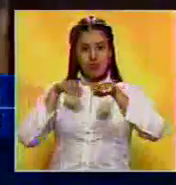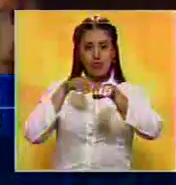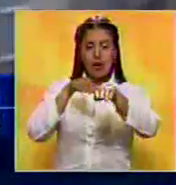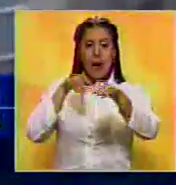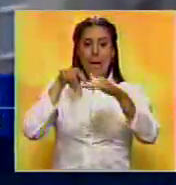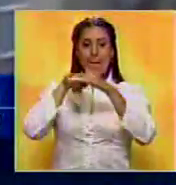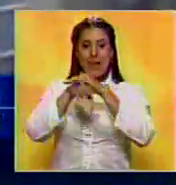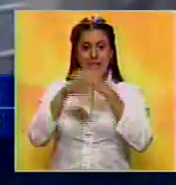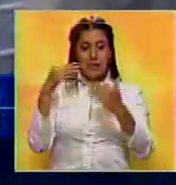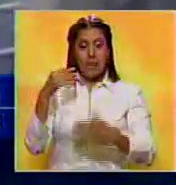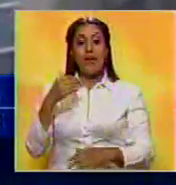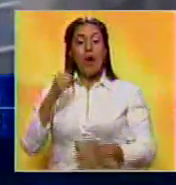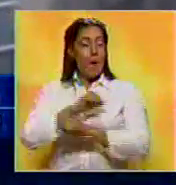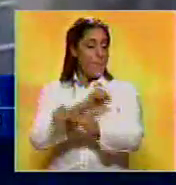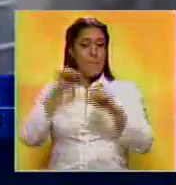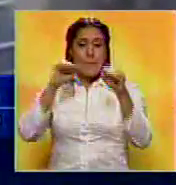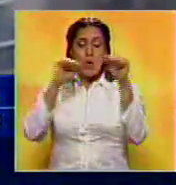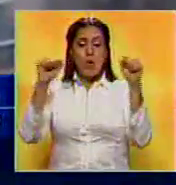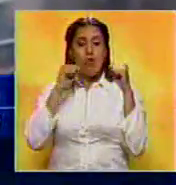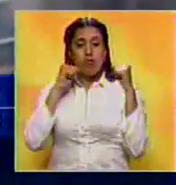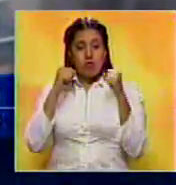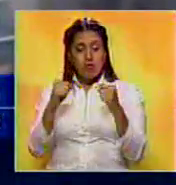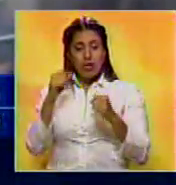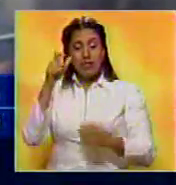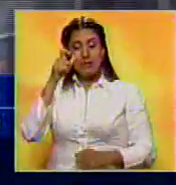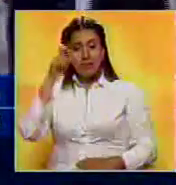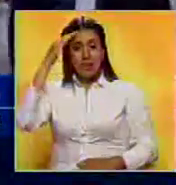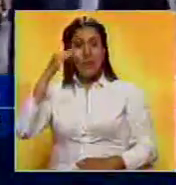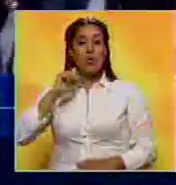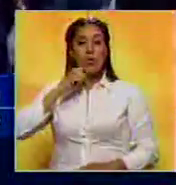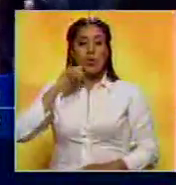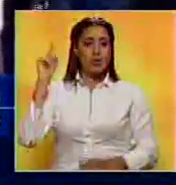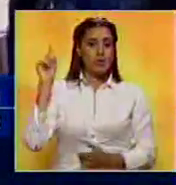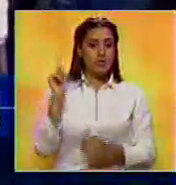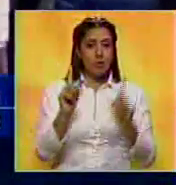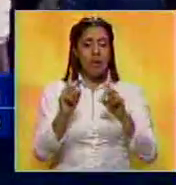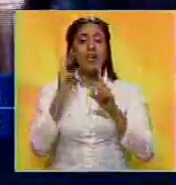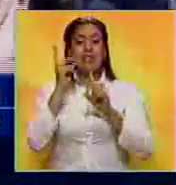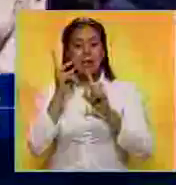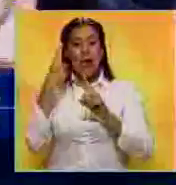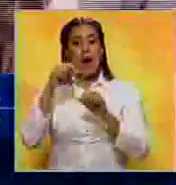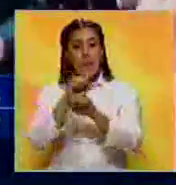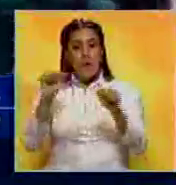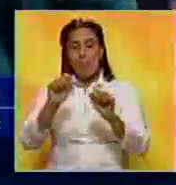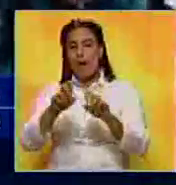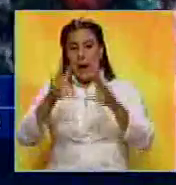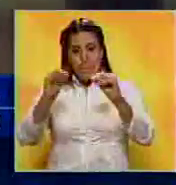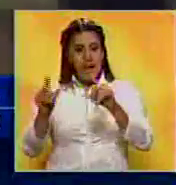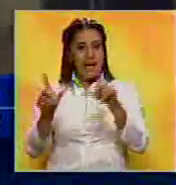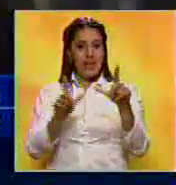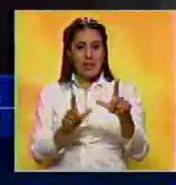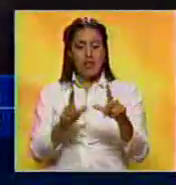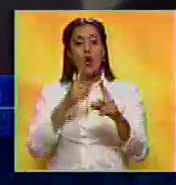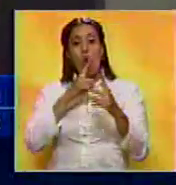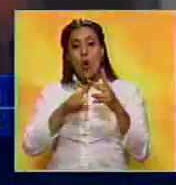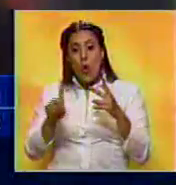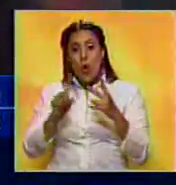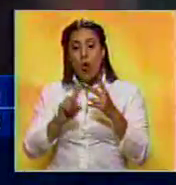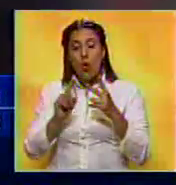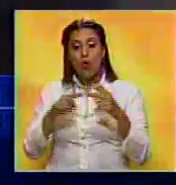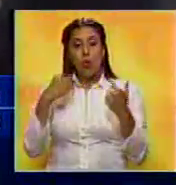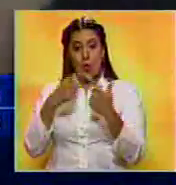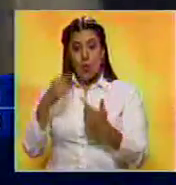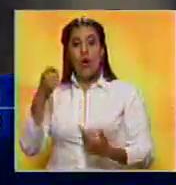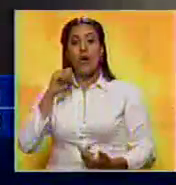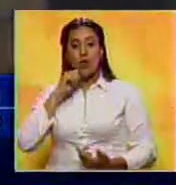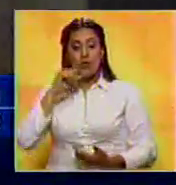de la ciudad tras la explosión las fuerzas de seguridad rusas hallaron una segunda bomba que ya fue desactivada en otra estación de sant